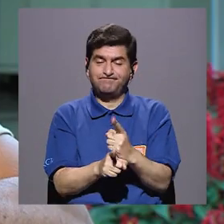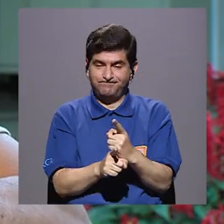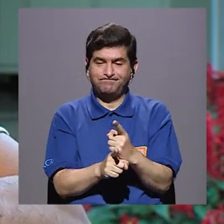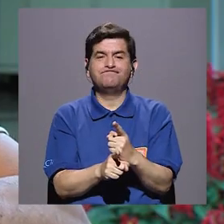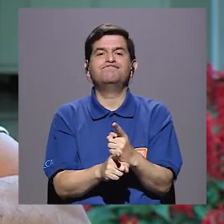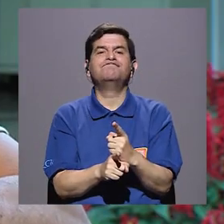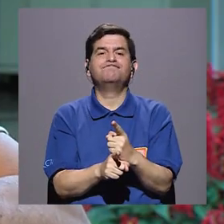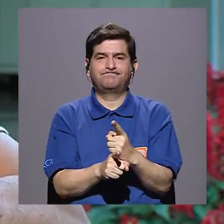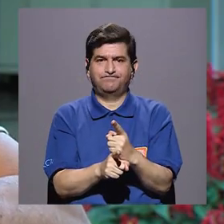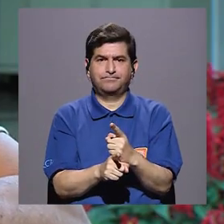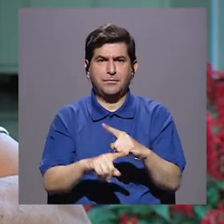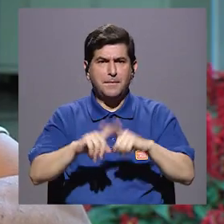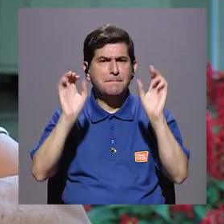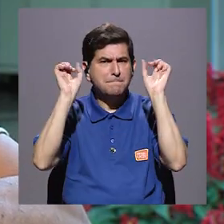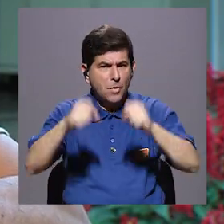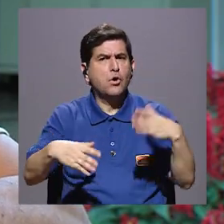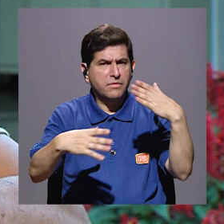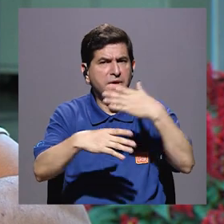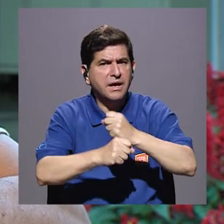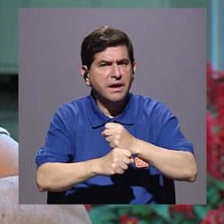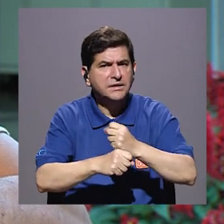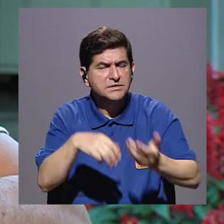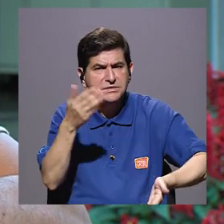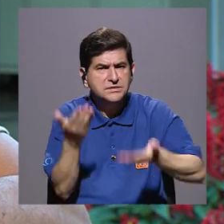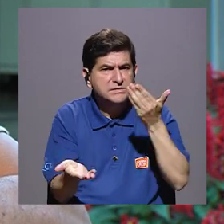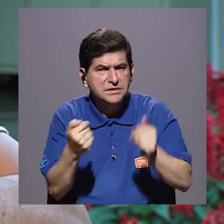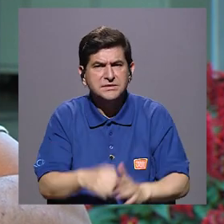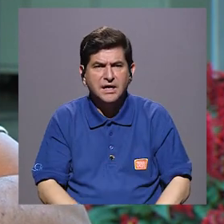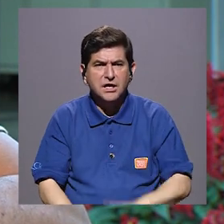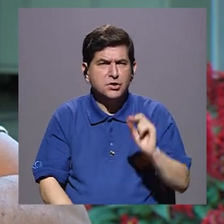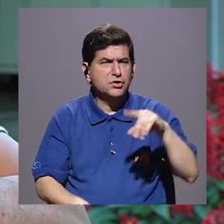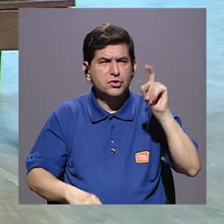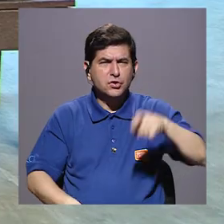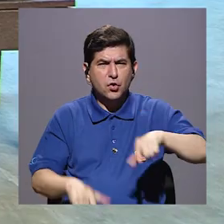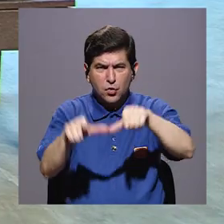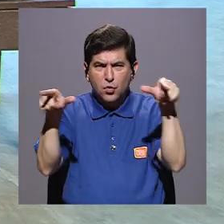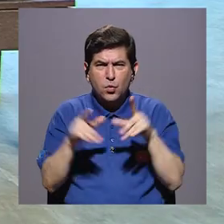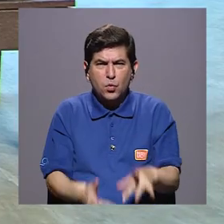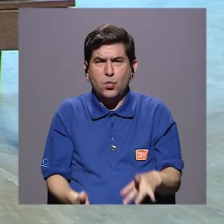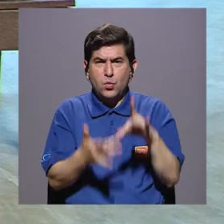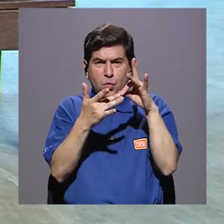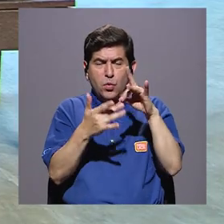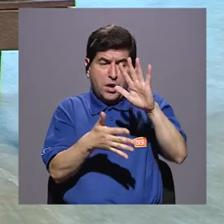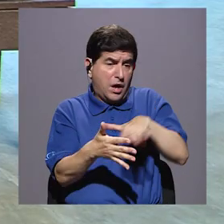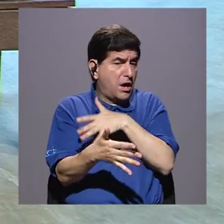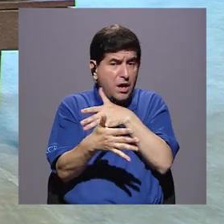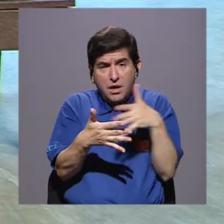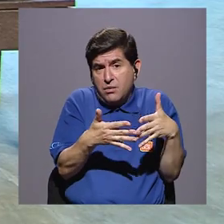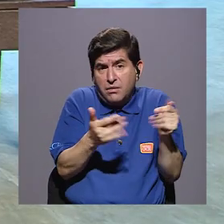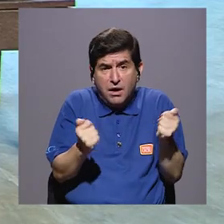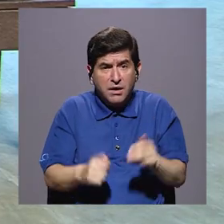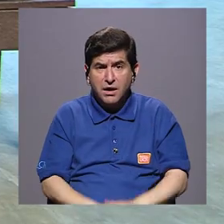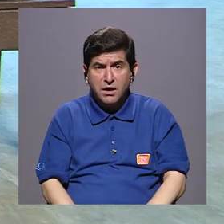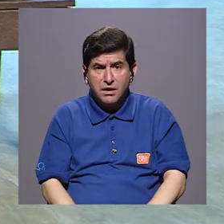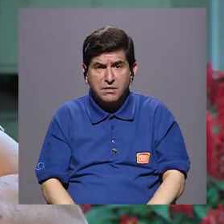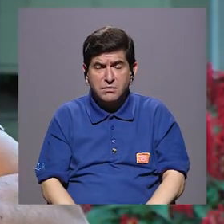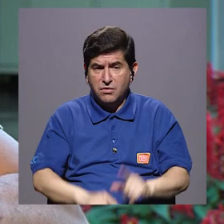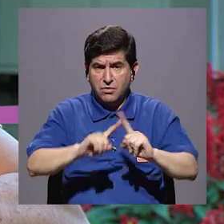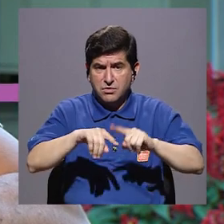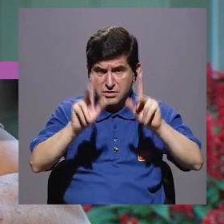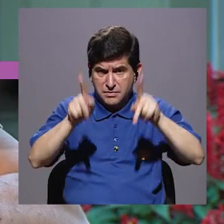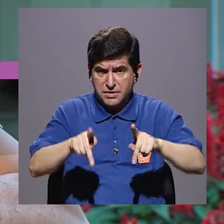correcto. Pero sí se pueden realizar, a ver, no necesita un lugar especial, no necesita un horario especial, sino lo que la